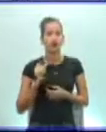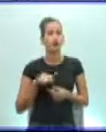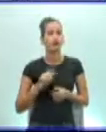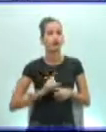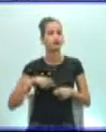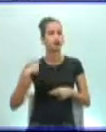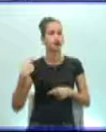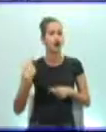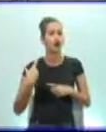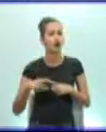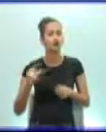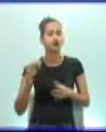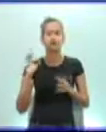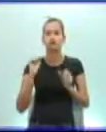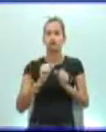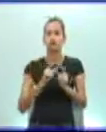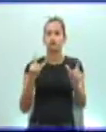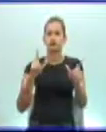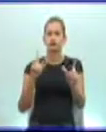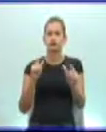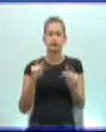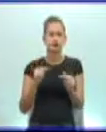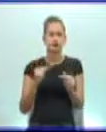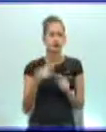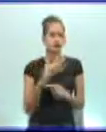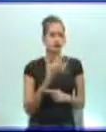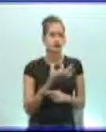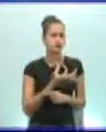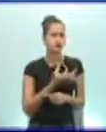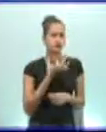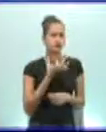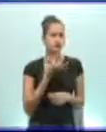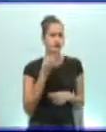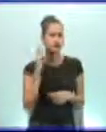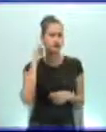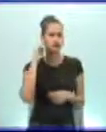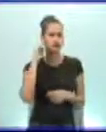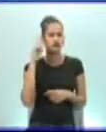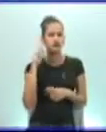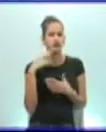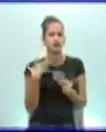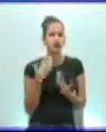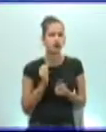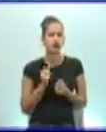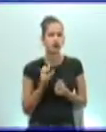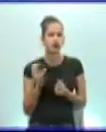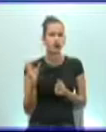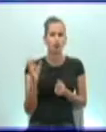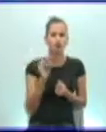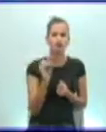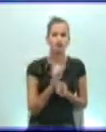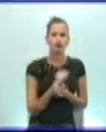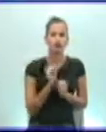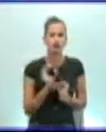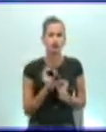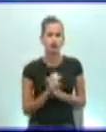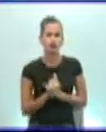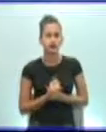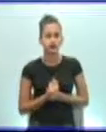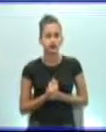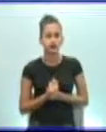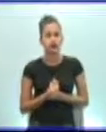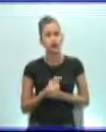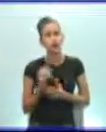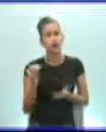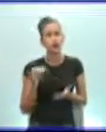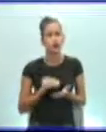a detenernos a explicar un poco mejor y recordar las operaciones en sí, ¿sí? ¿Qué significan? Hemos puesto algunos ejemplos, pero vamos a